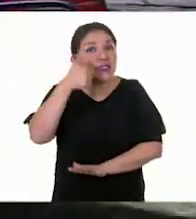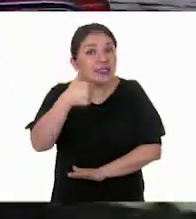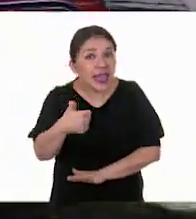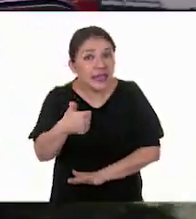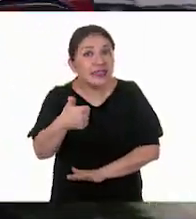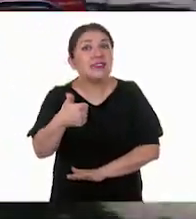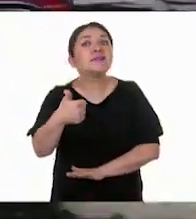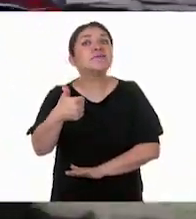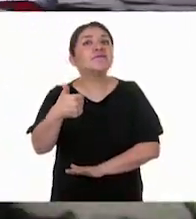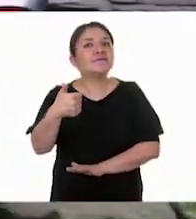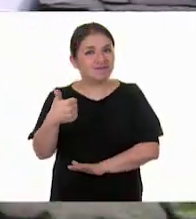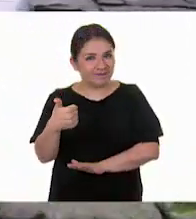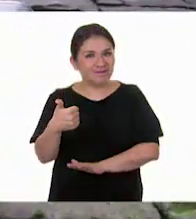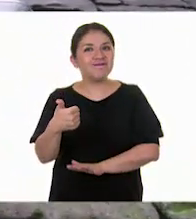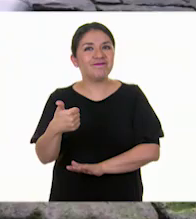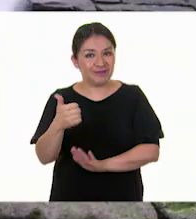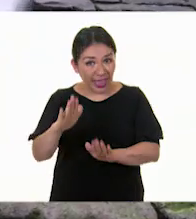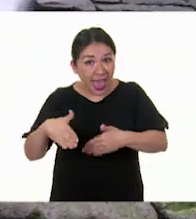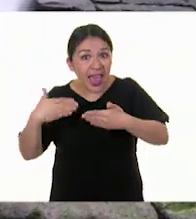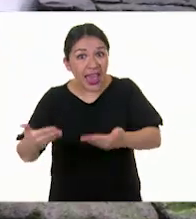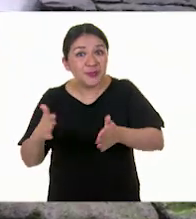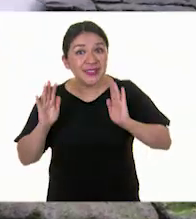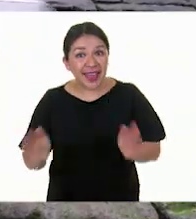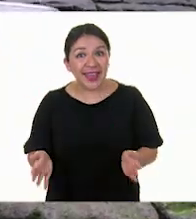seis pasos. ¿Llegamos?